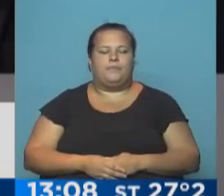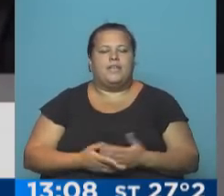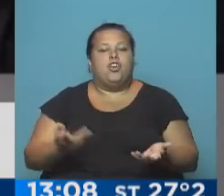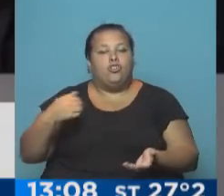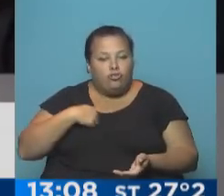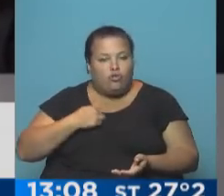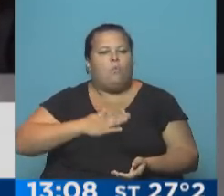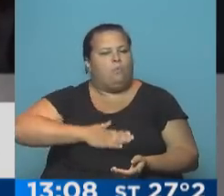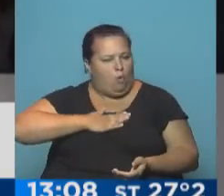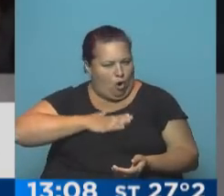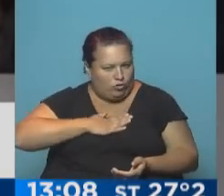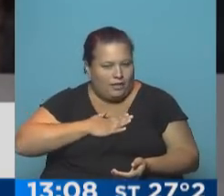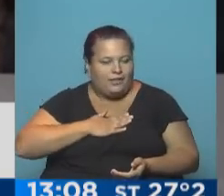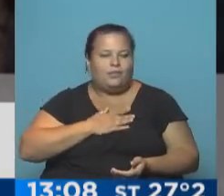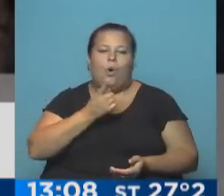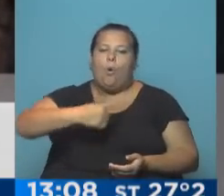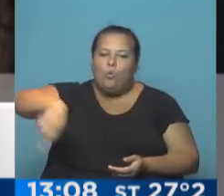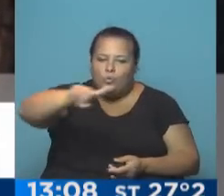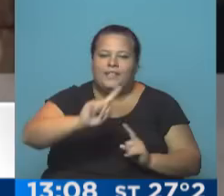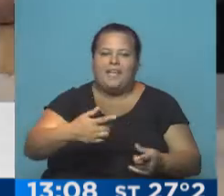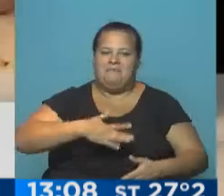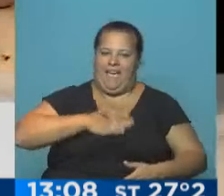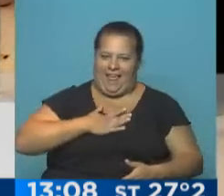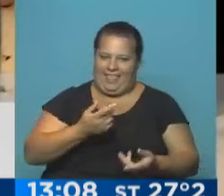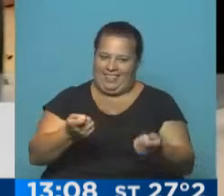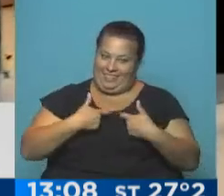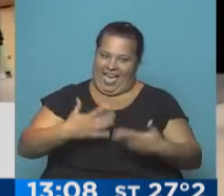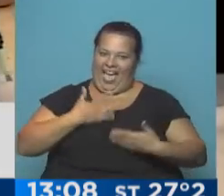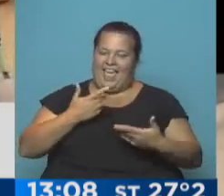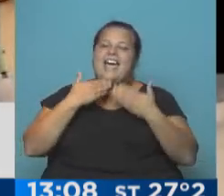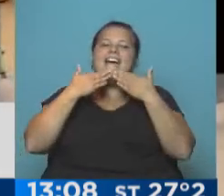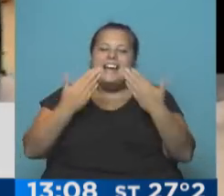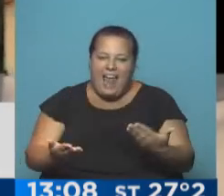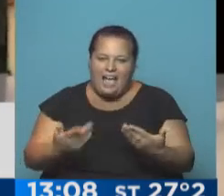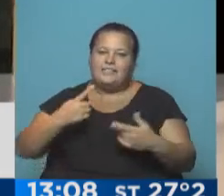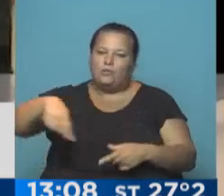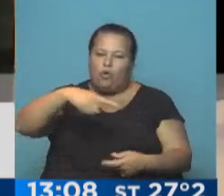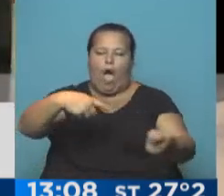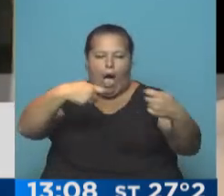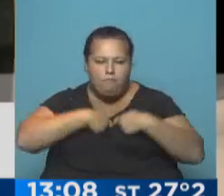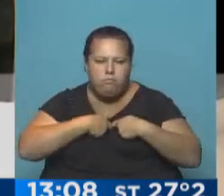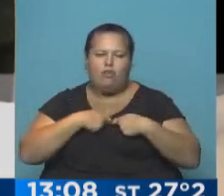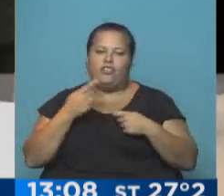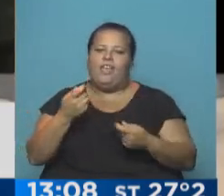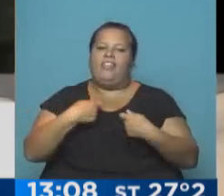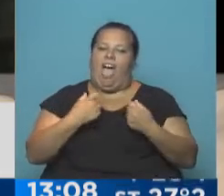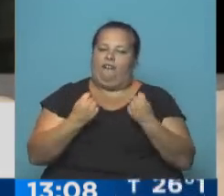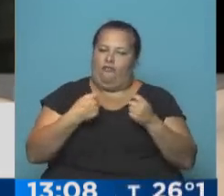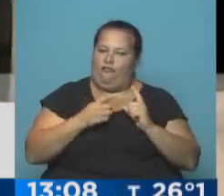Yo me alegro de que ustedes se alegren y les agradezco muchísimo el apoyo que me mantuvo en